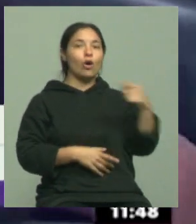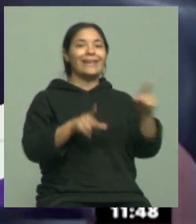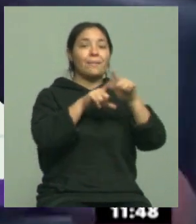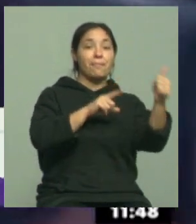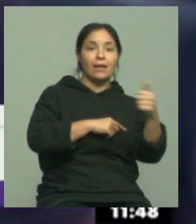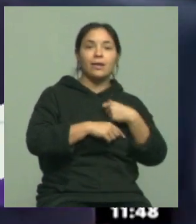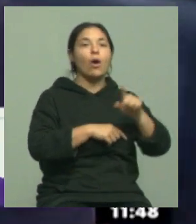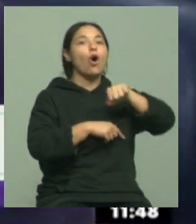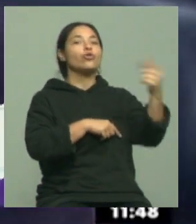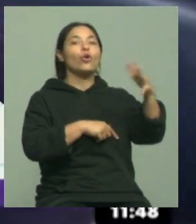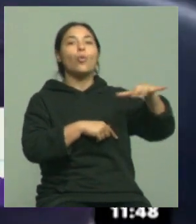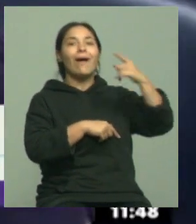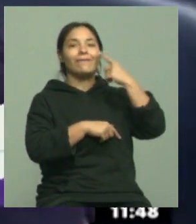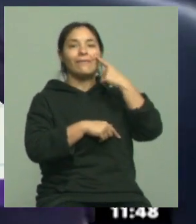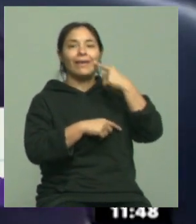viva conmigo por homosexual.